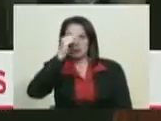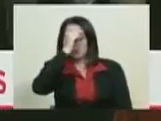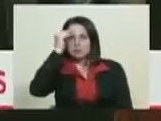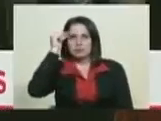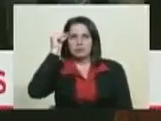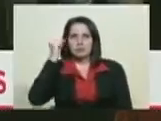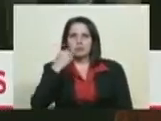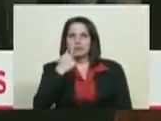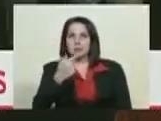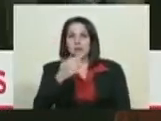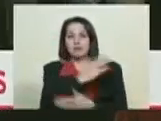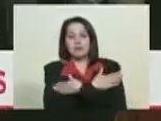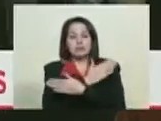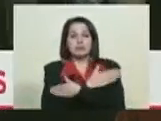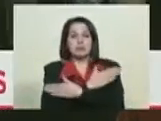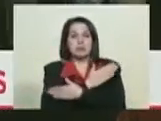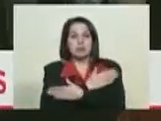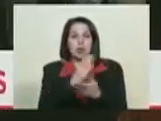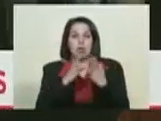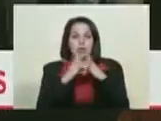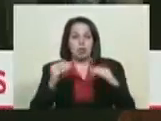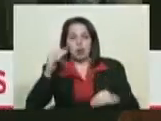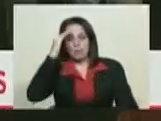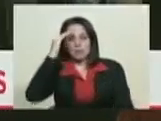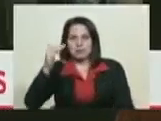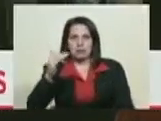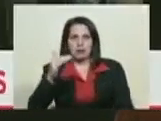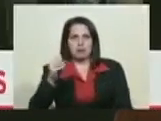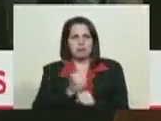Ceballos. Felicitaciones, hermanos.